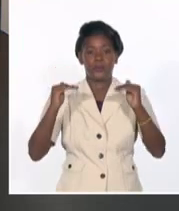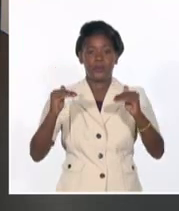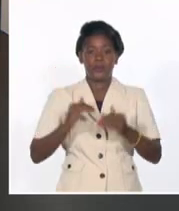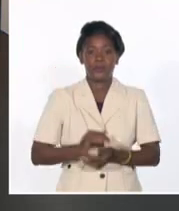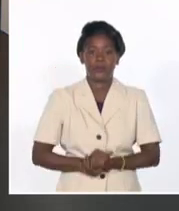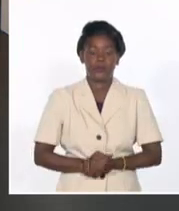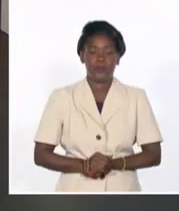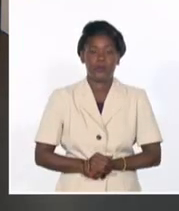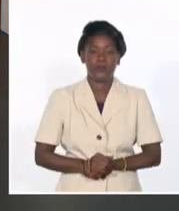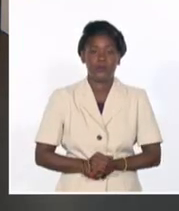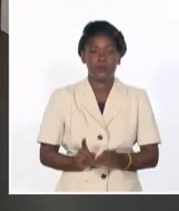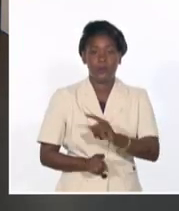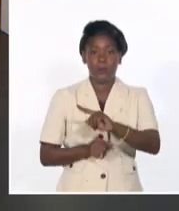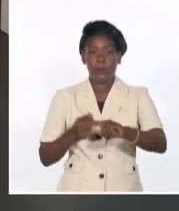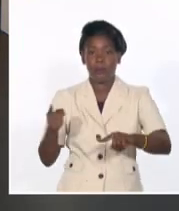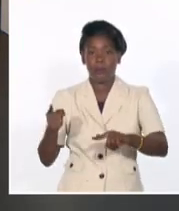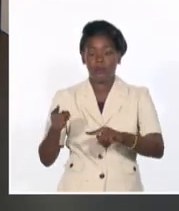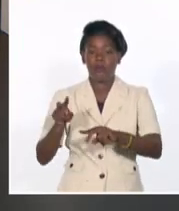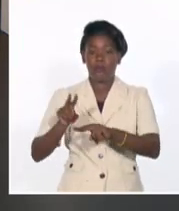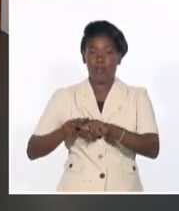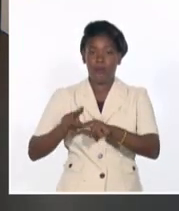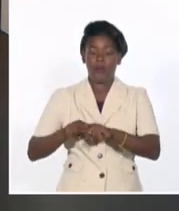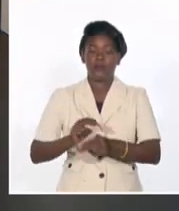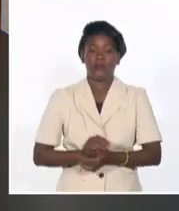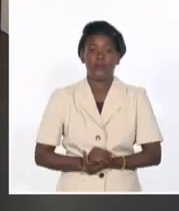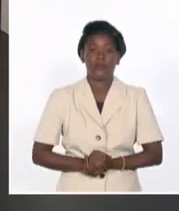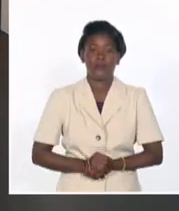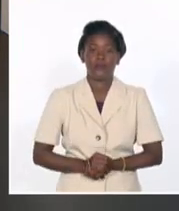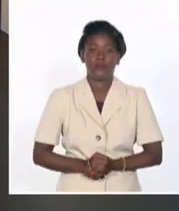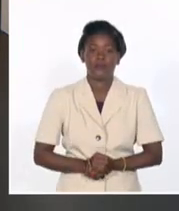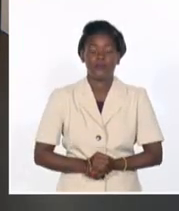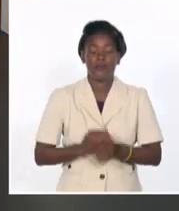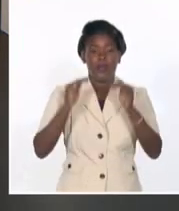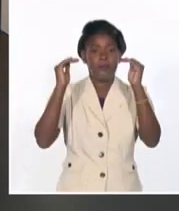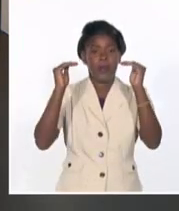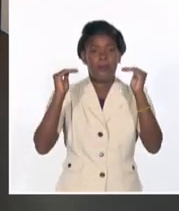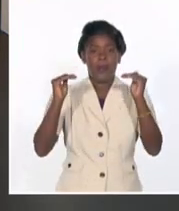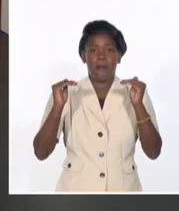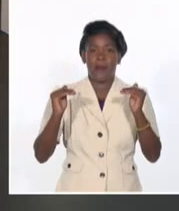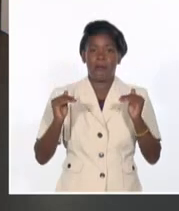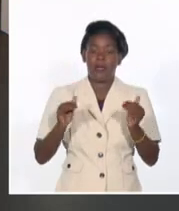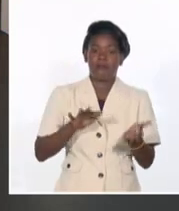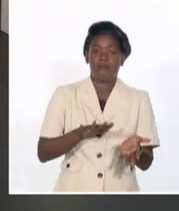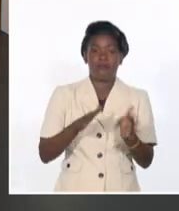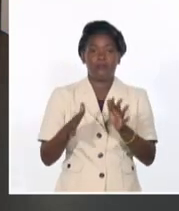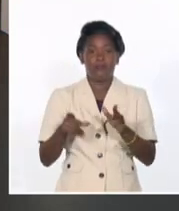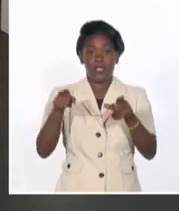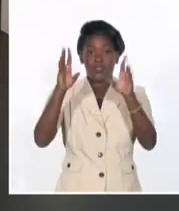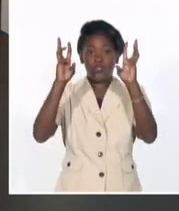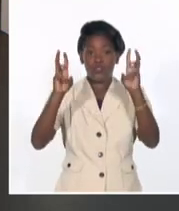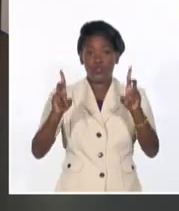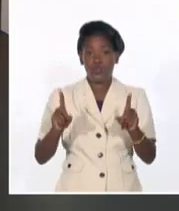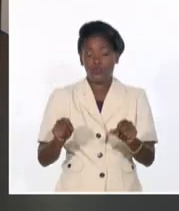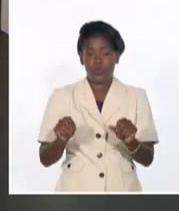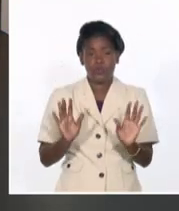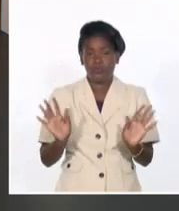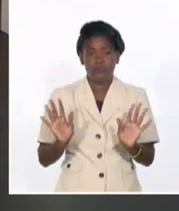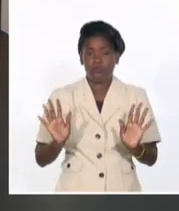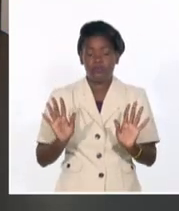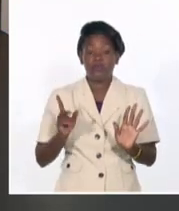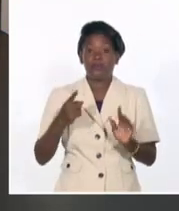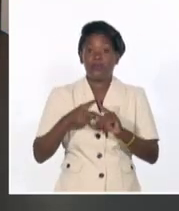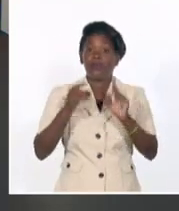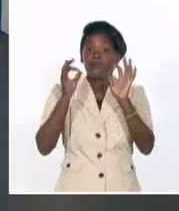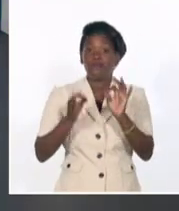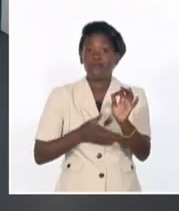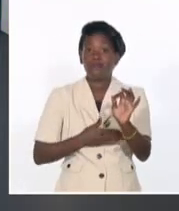la capital. Estas son unas estadísticas de Wilber Rodríguez Vera y también de Arnelio Álvarez de la UZ. Todos estos son números bien fríos que reflejan los